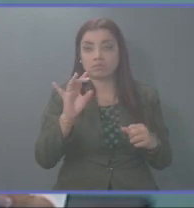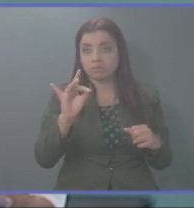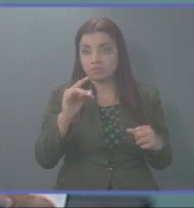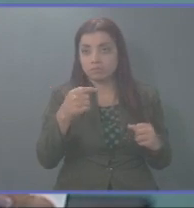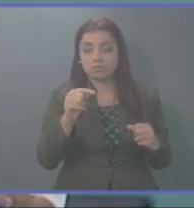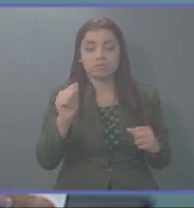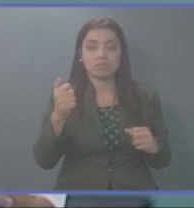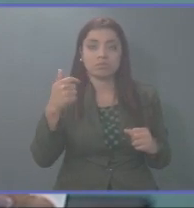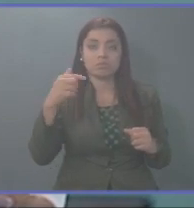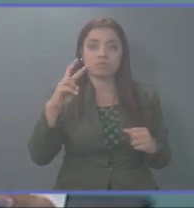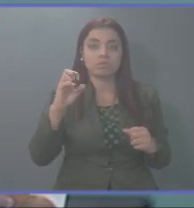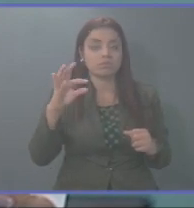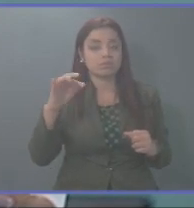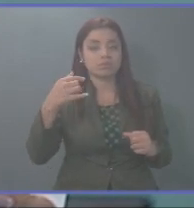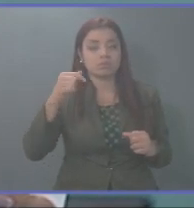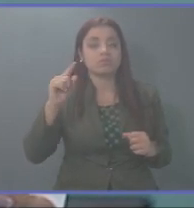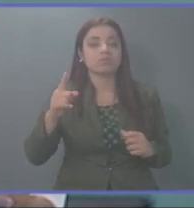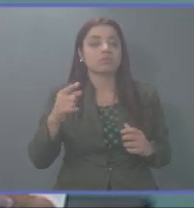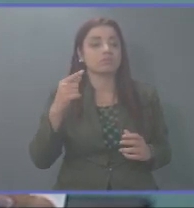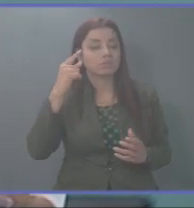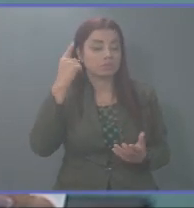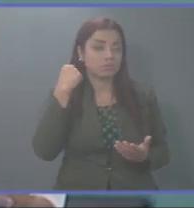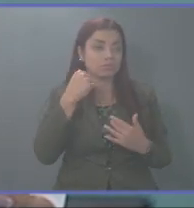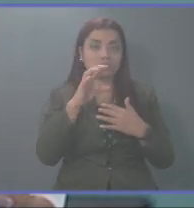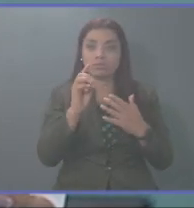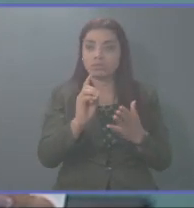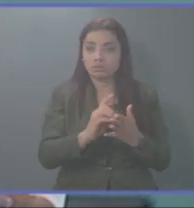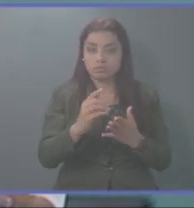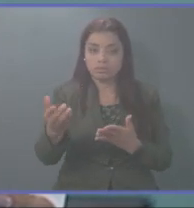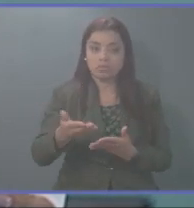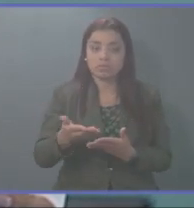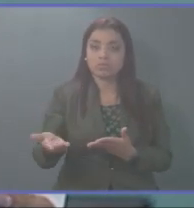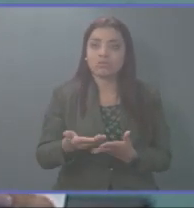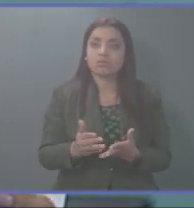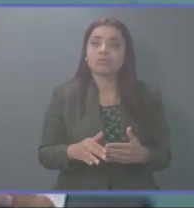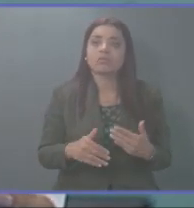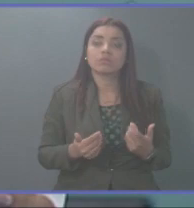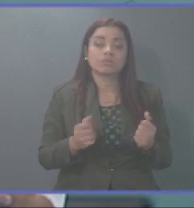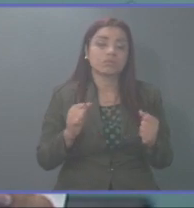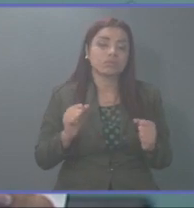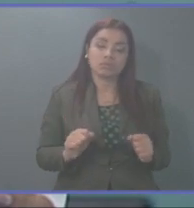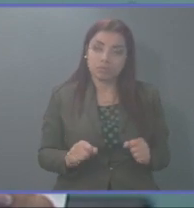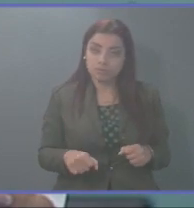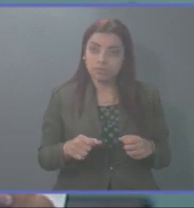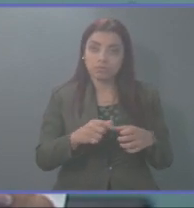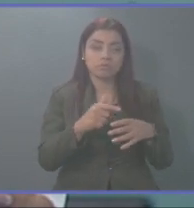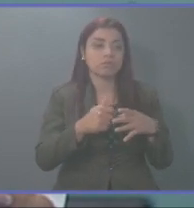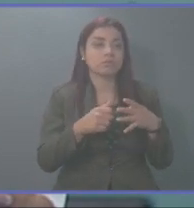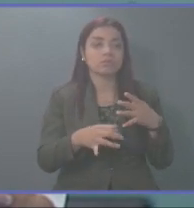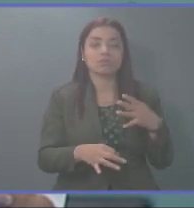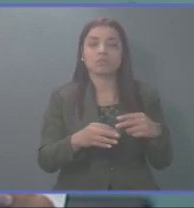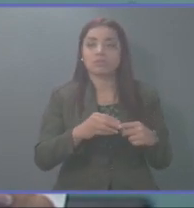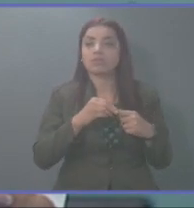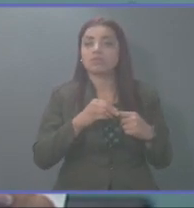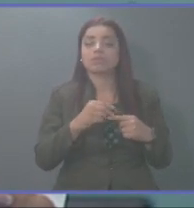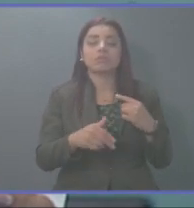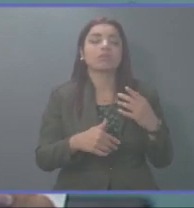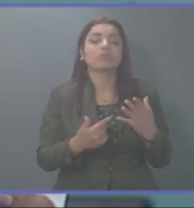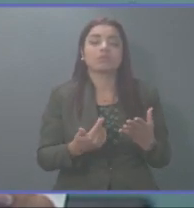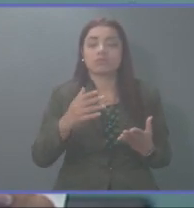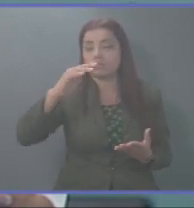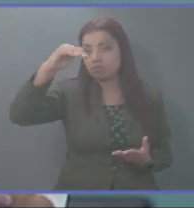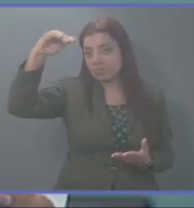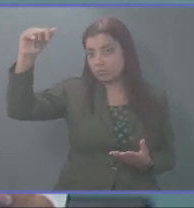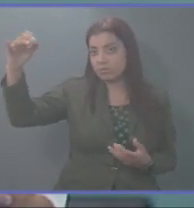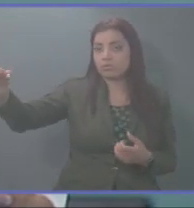2, número 1418-10-2019-1, que contiene iniciativa de varios diputados en el sentido se emita ley especial para el ejercicio del voto desde el